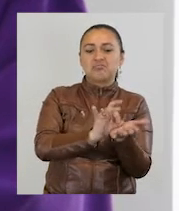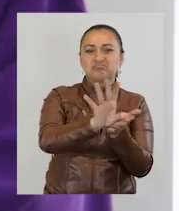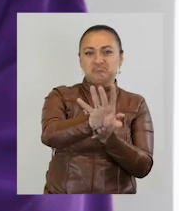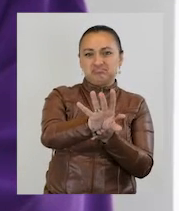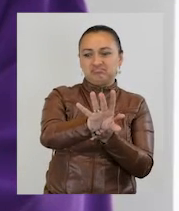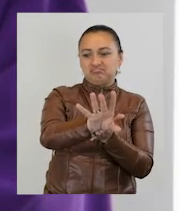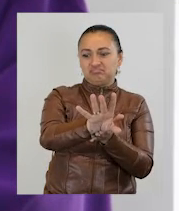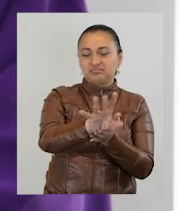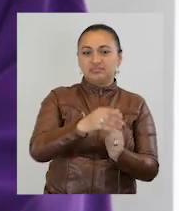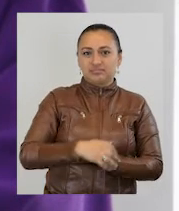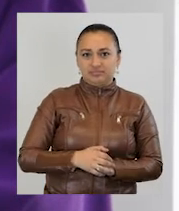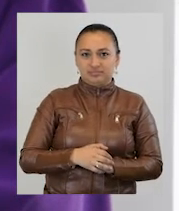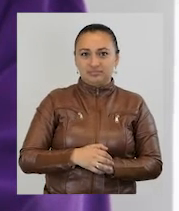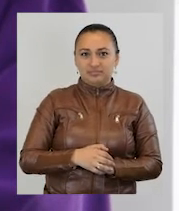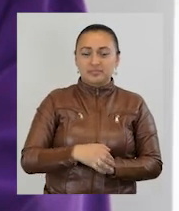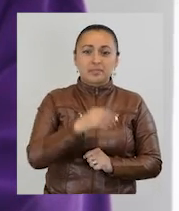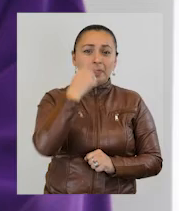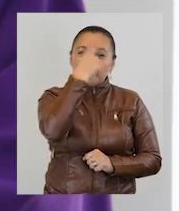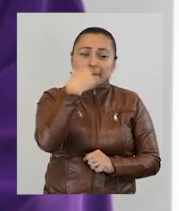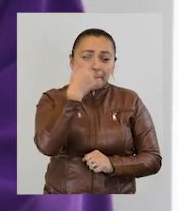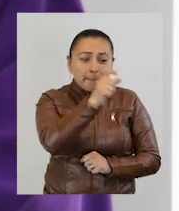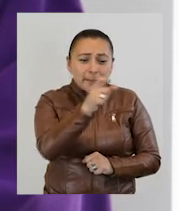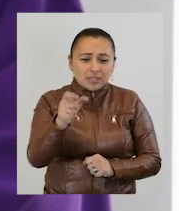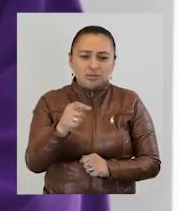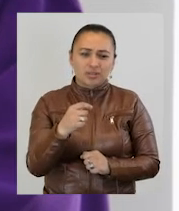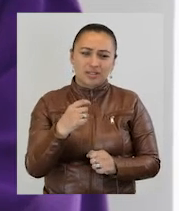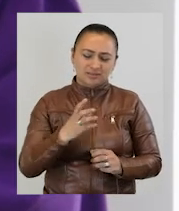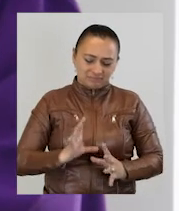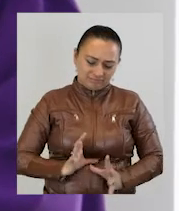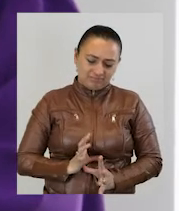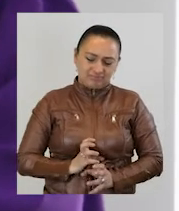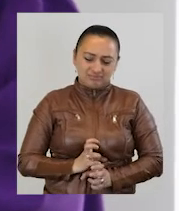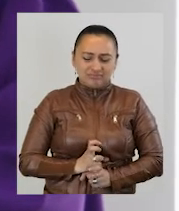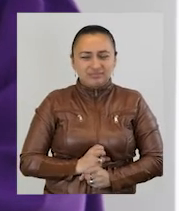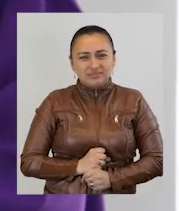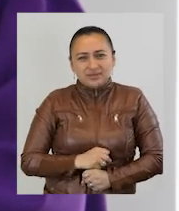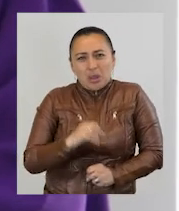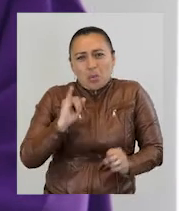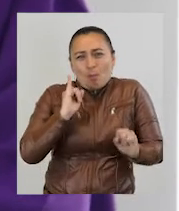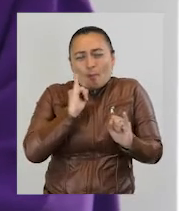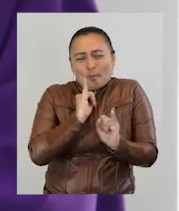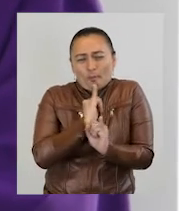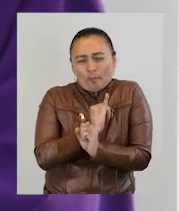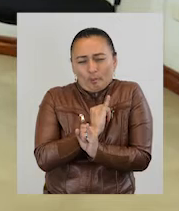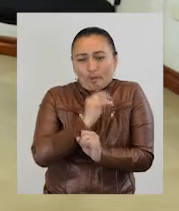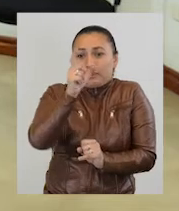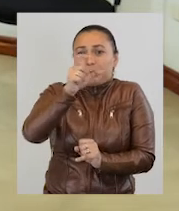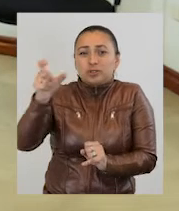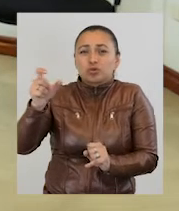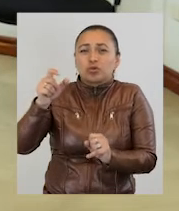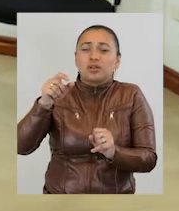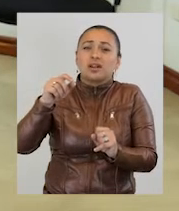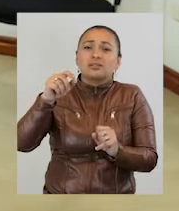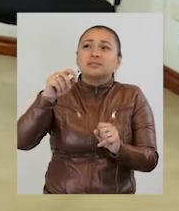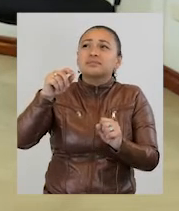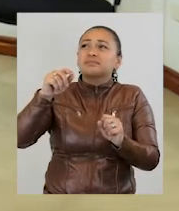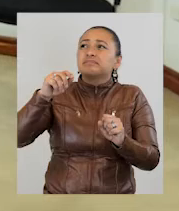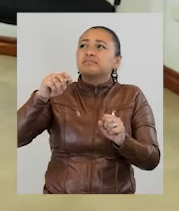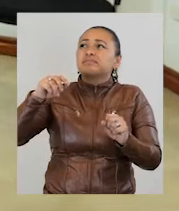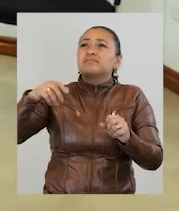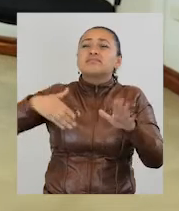rostro del descartado, el rostro de los niños desnutridos, el rostro de